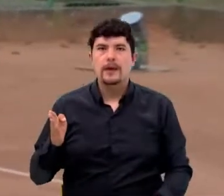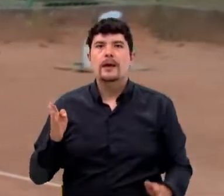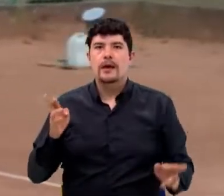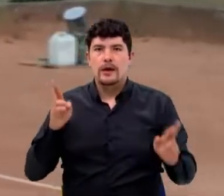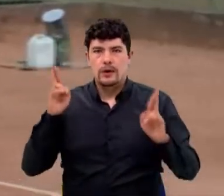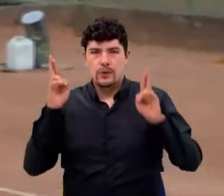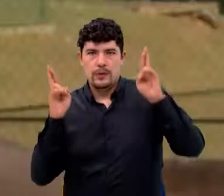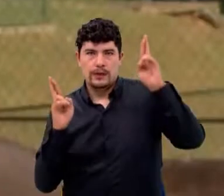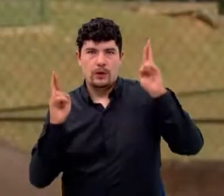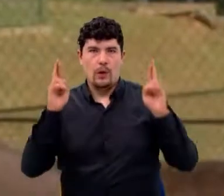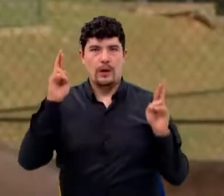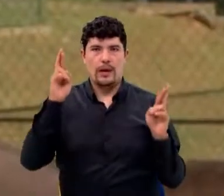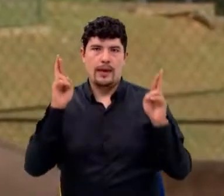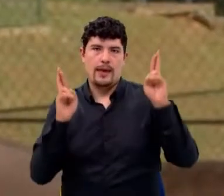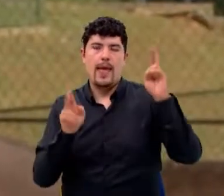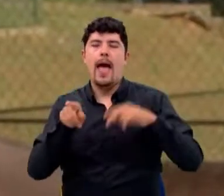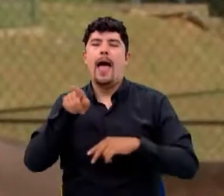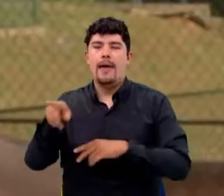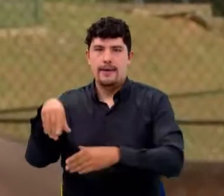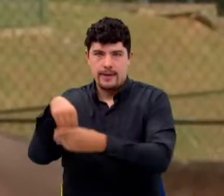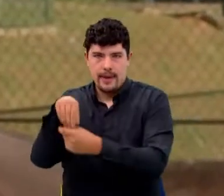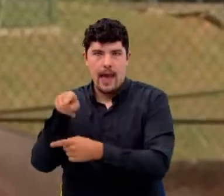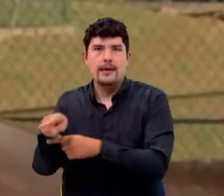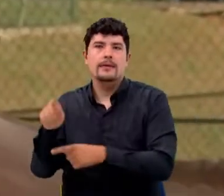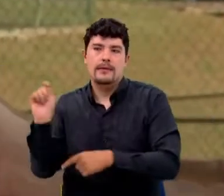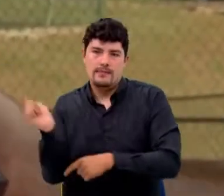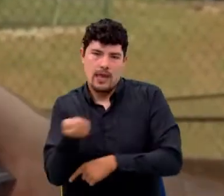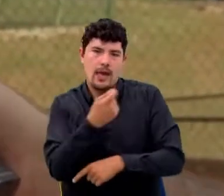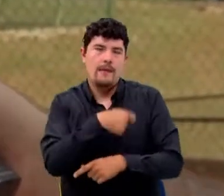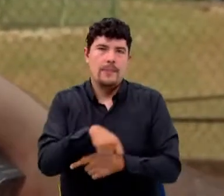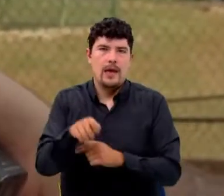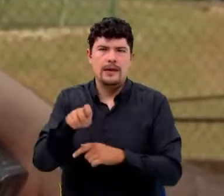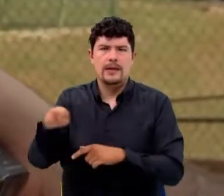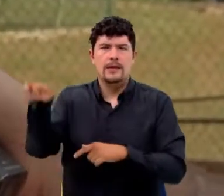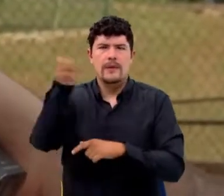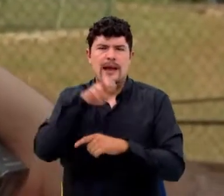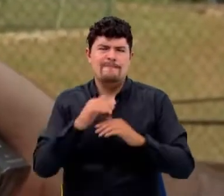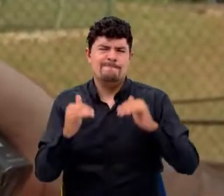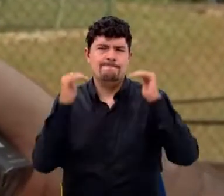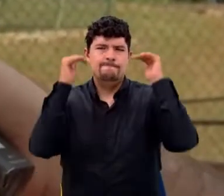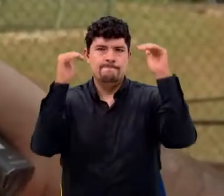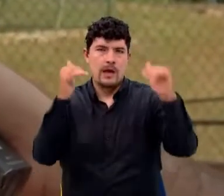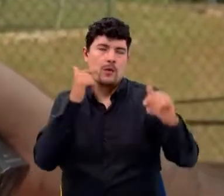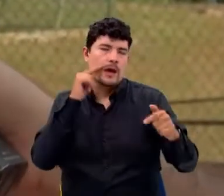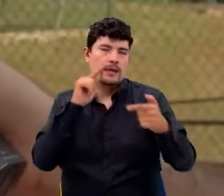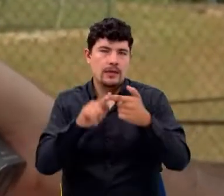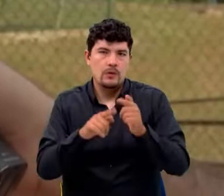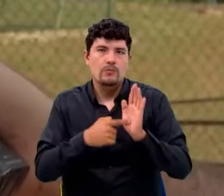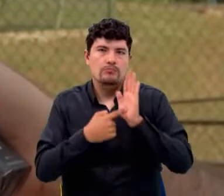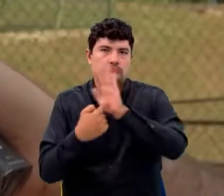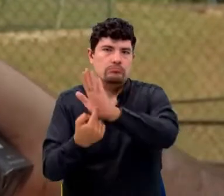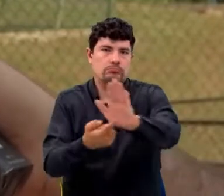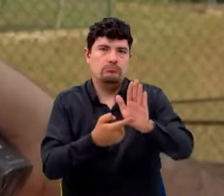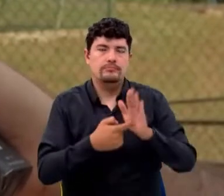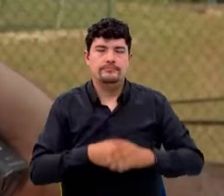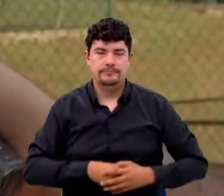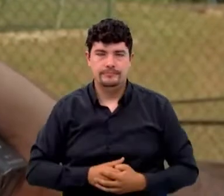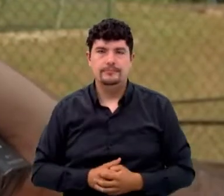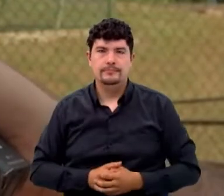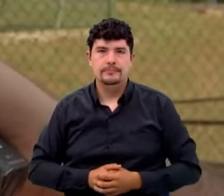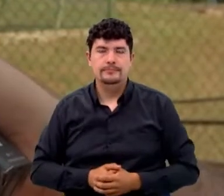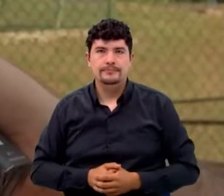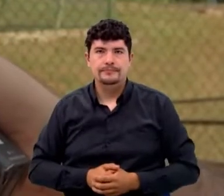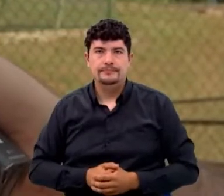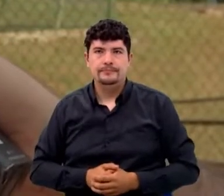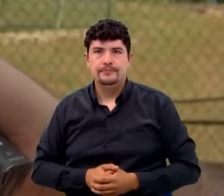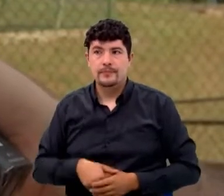garantizado. Vamos a tener un partido de buen nivel, desde la organización tratamos de que el partido tuviera